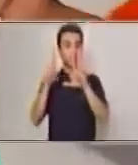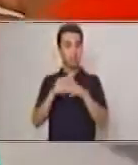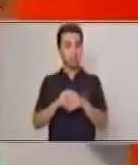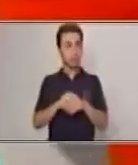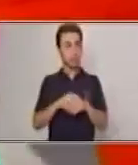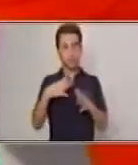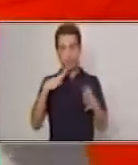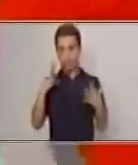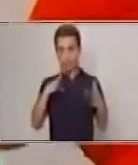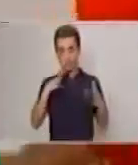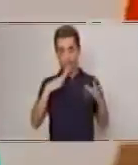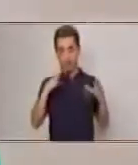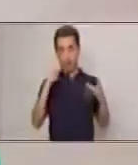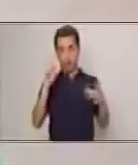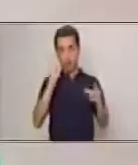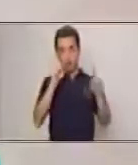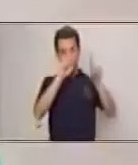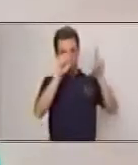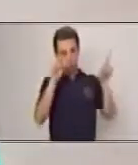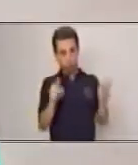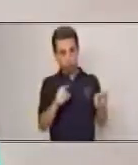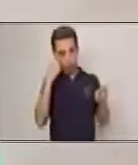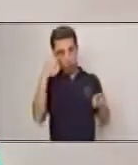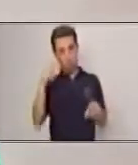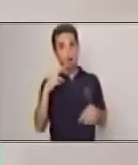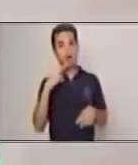formamos la primera parte de la respuesta